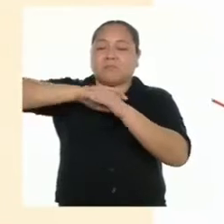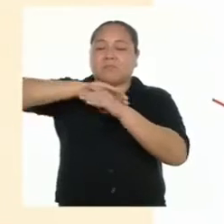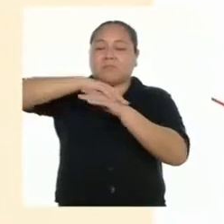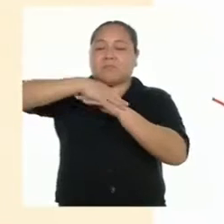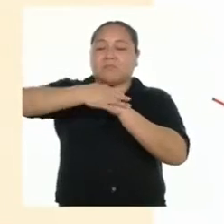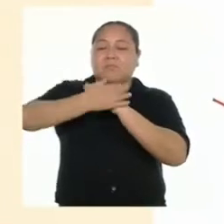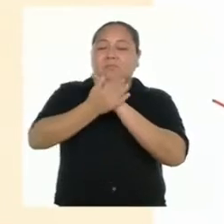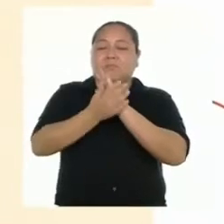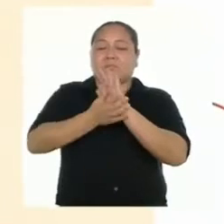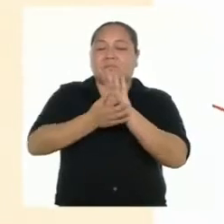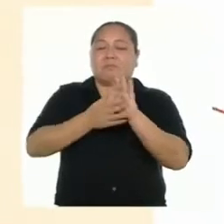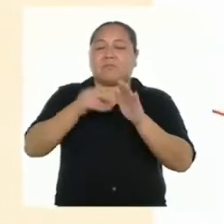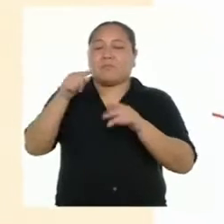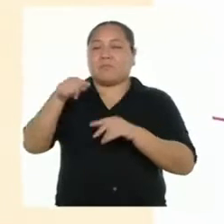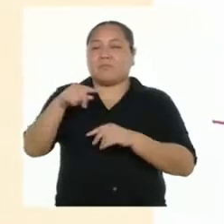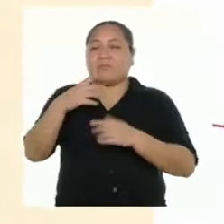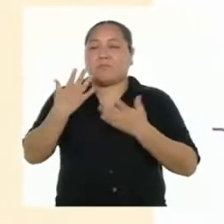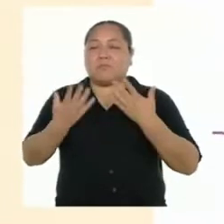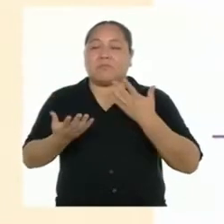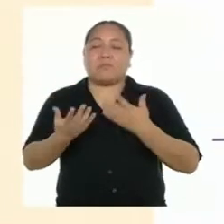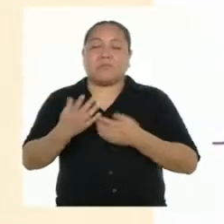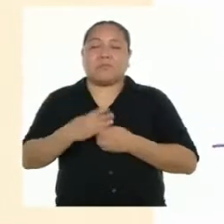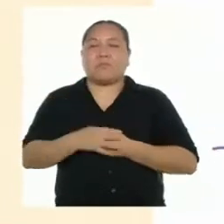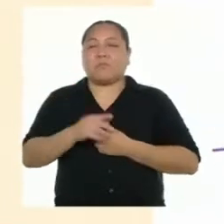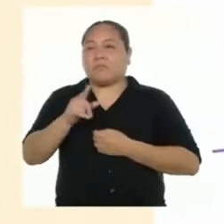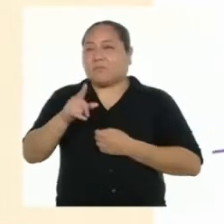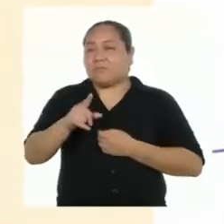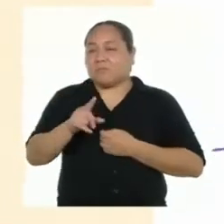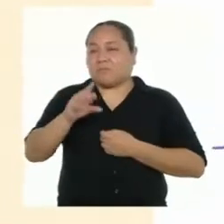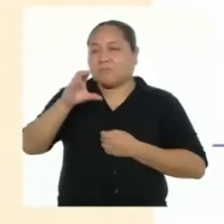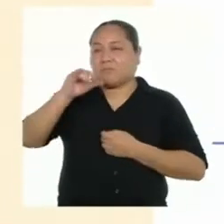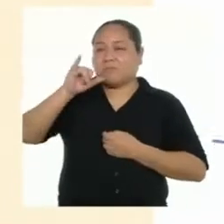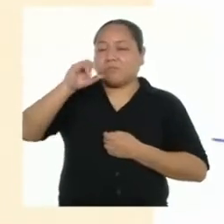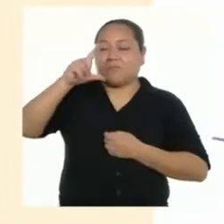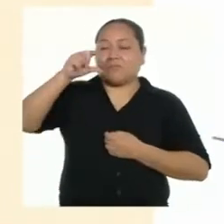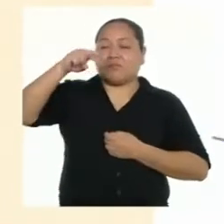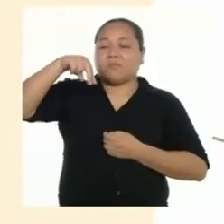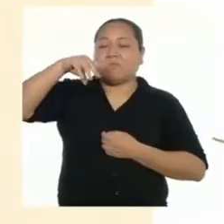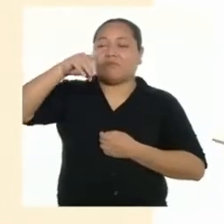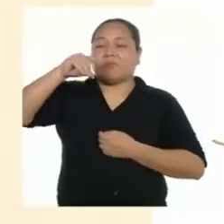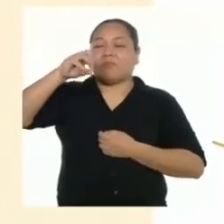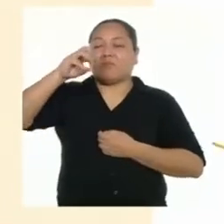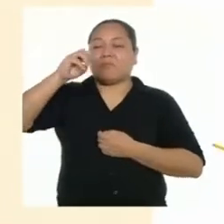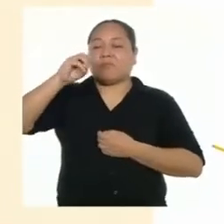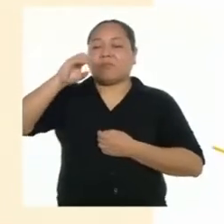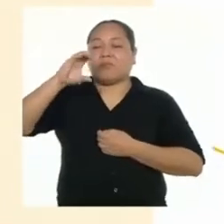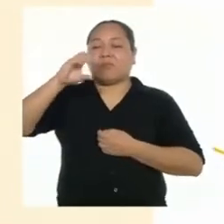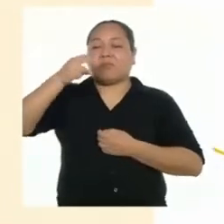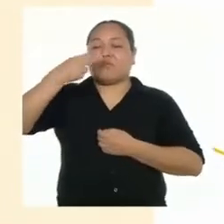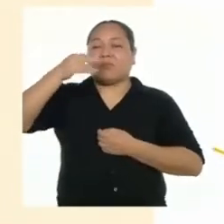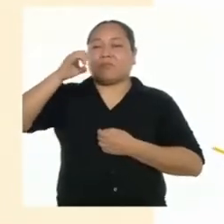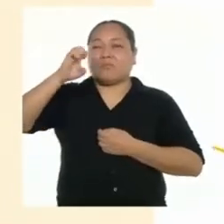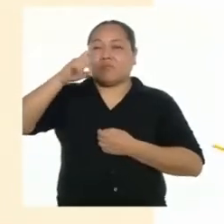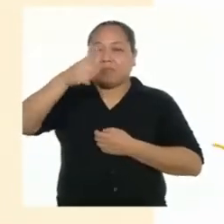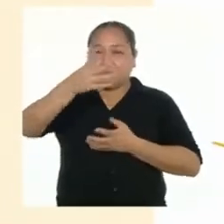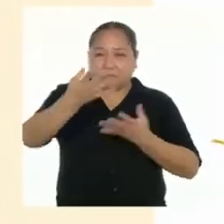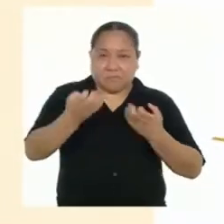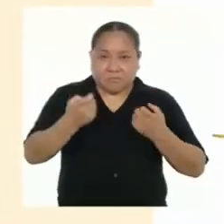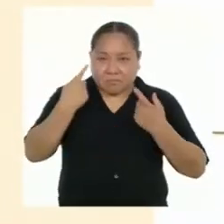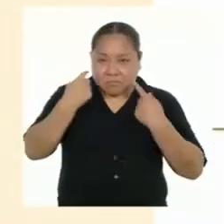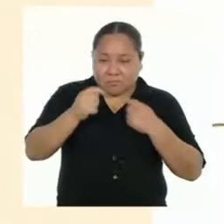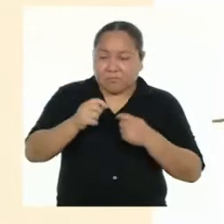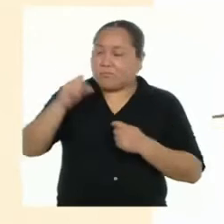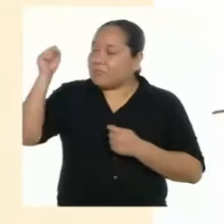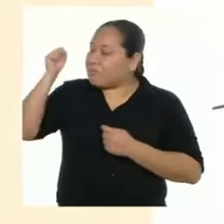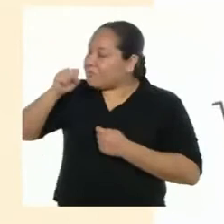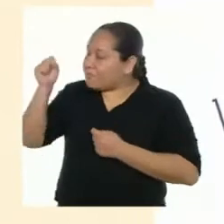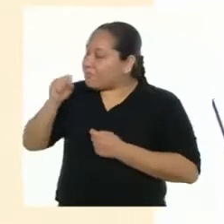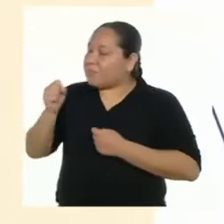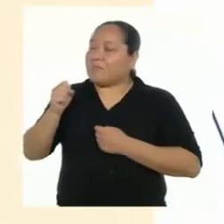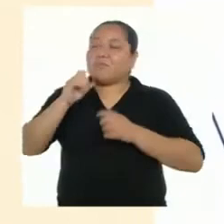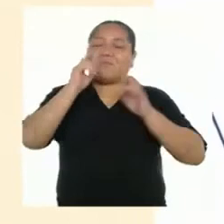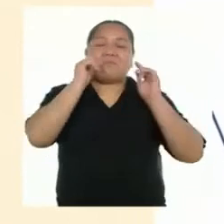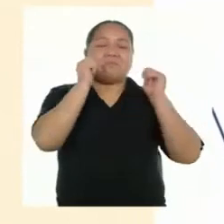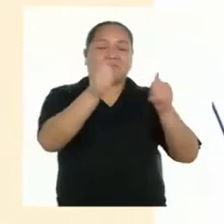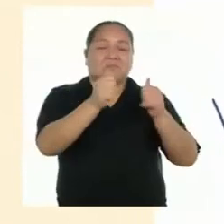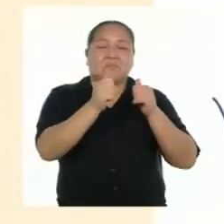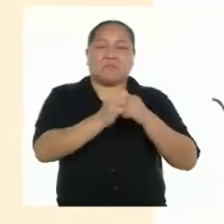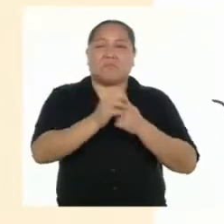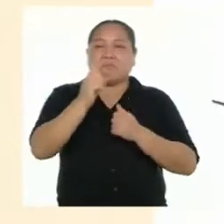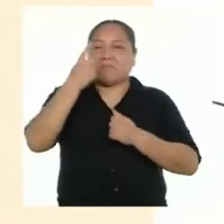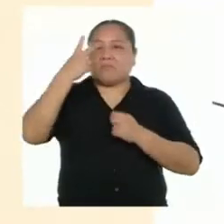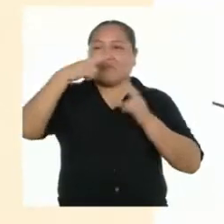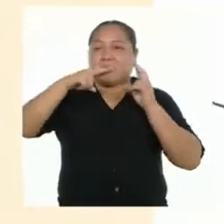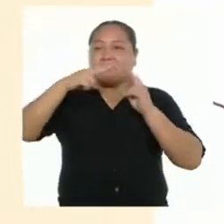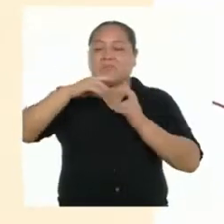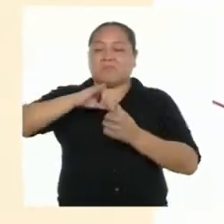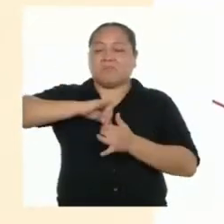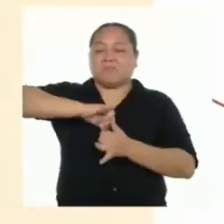sería un cilindro hueco. ¿Quieres intentarlo? Por supuesto. Así se habla. Bueno, vemos que hay